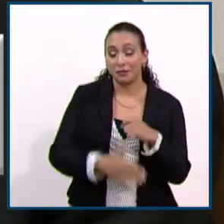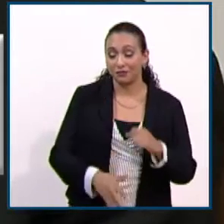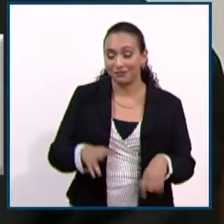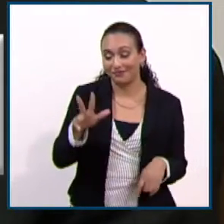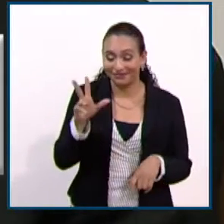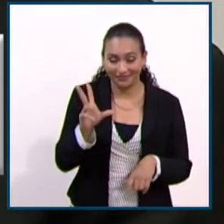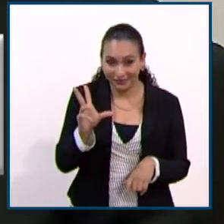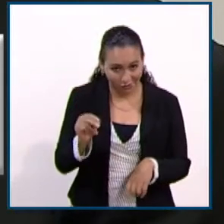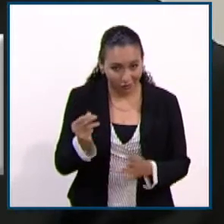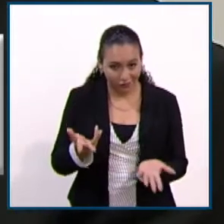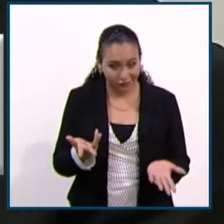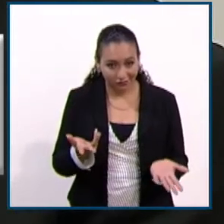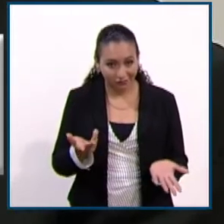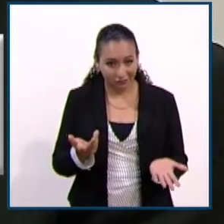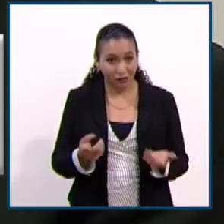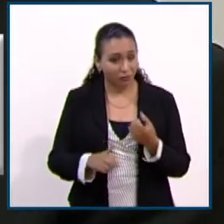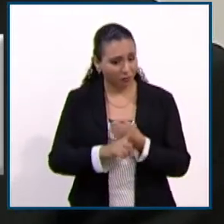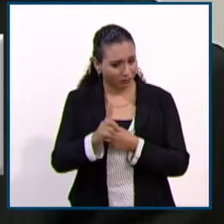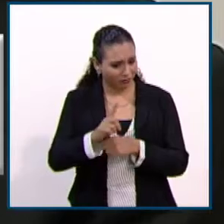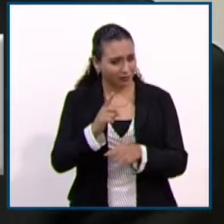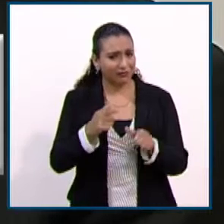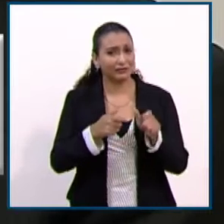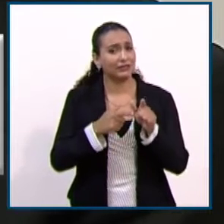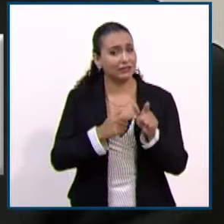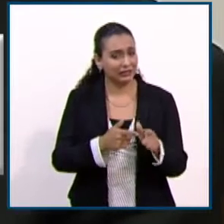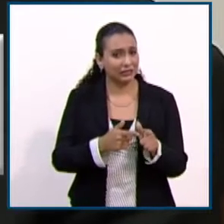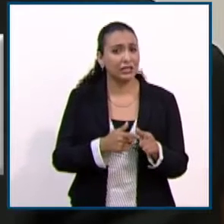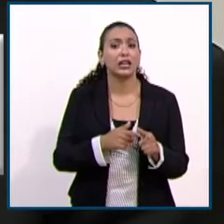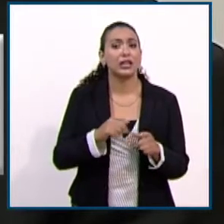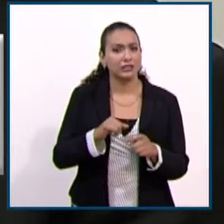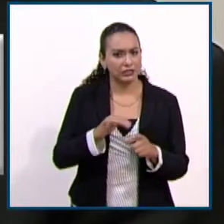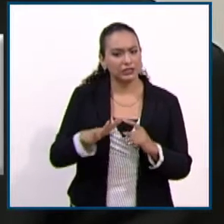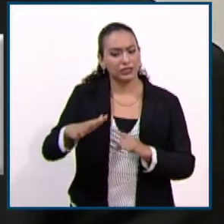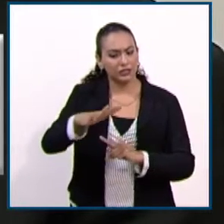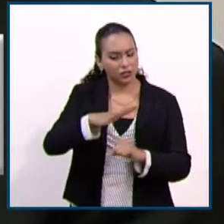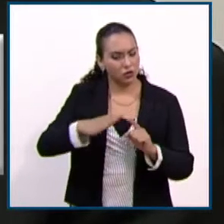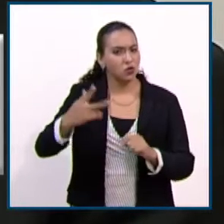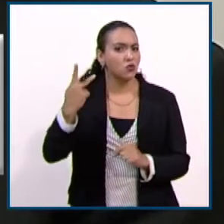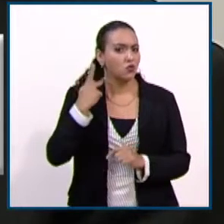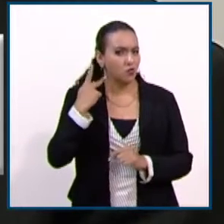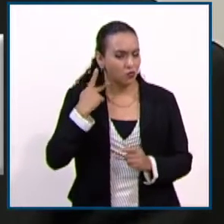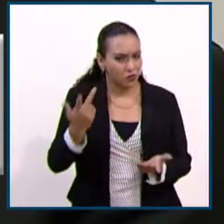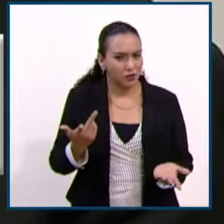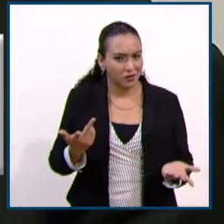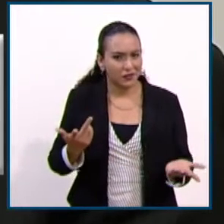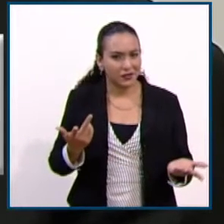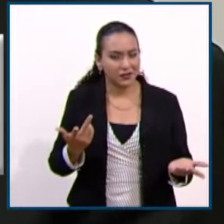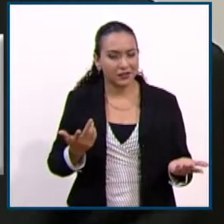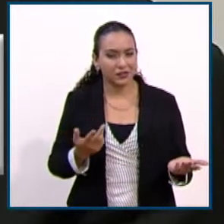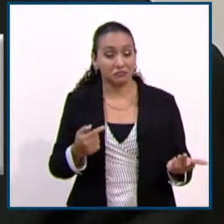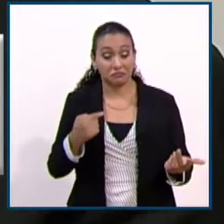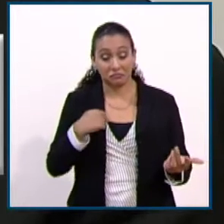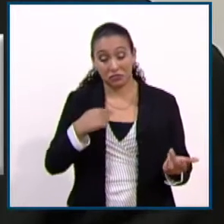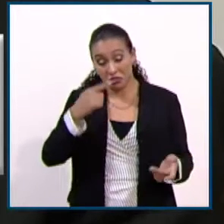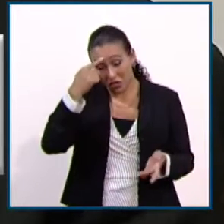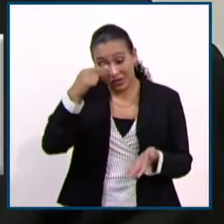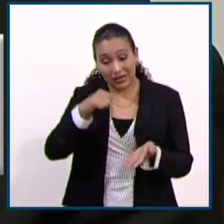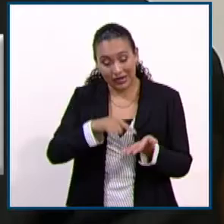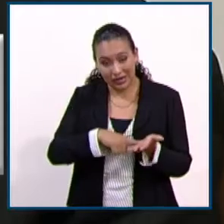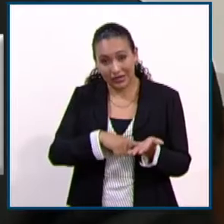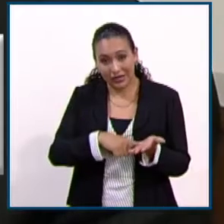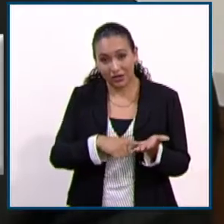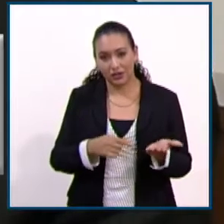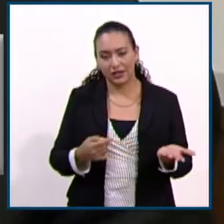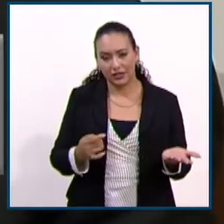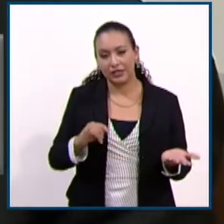yo creo, sin negar que puede haber un contenido político, yo creo